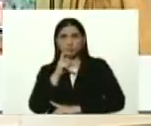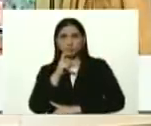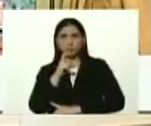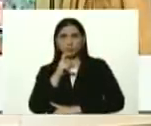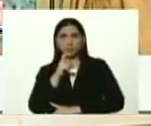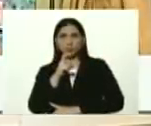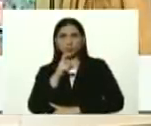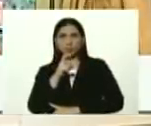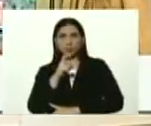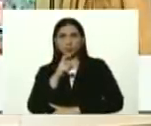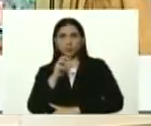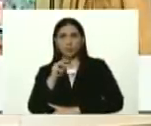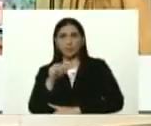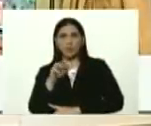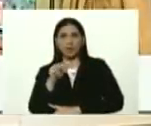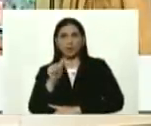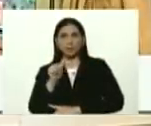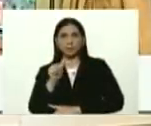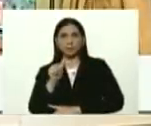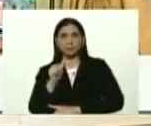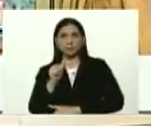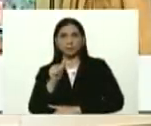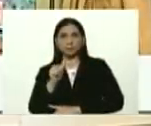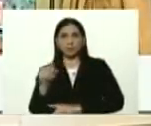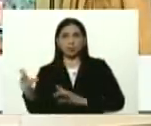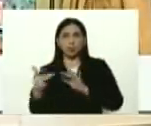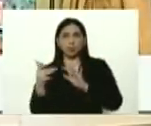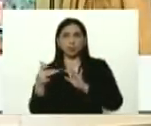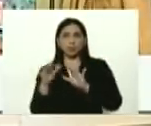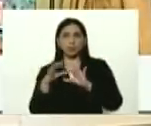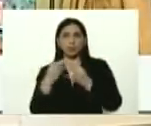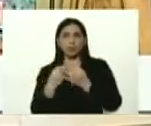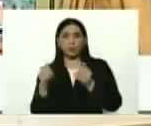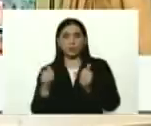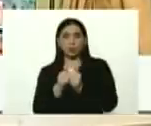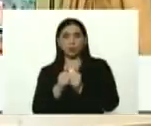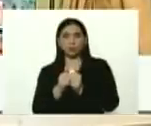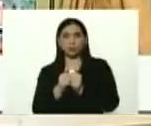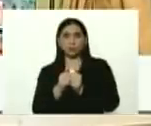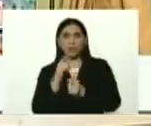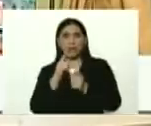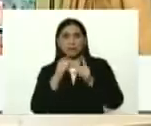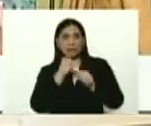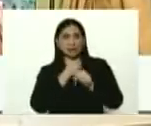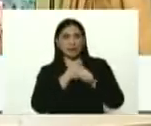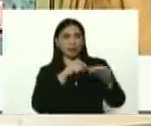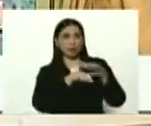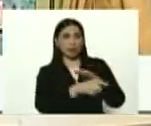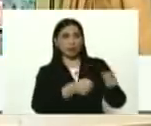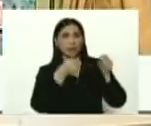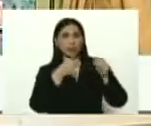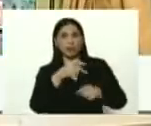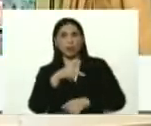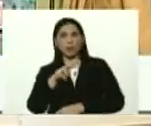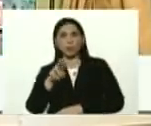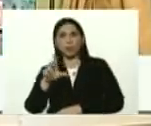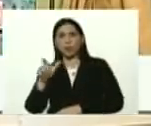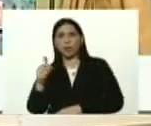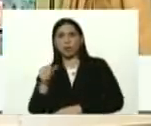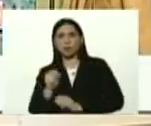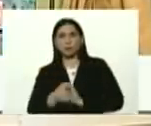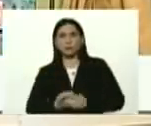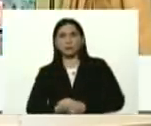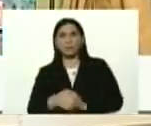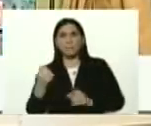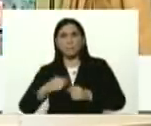en Caciquemara, tuvo contacto familiar con alguien que trabaja en el mercado de las pulgas, foco mercado de las pulgas.